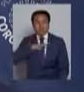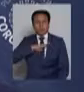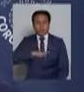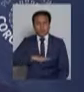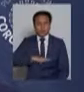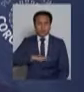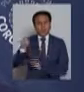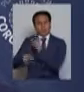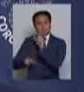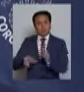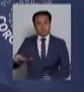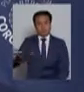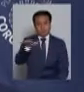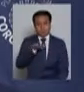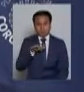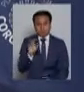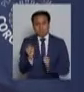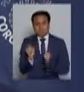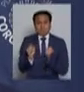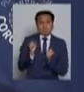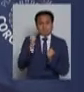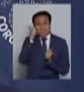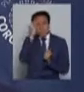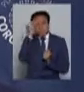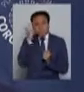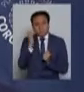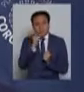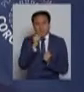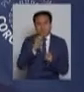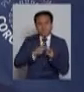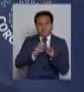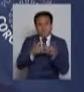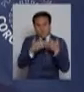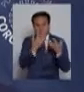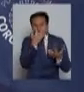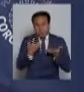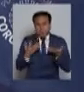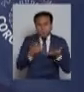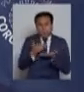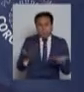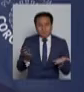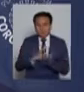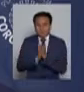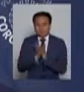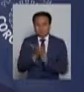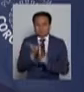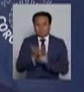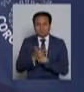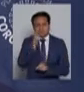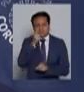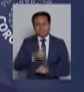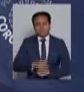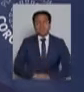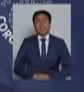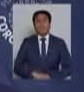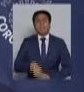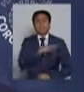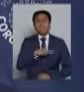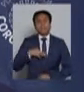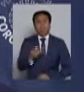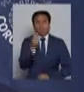alivio respecto a esta inquietud de que no habría tratamiento disponible para todos en dicha región. Ministro,